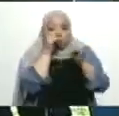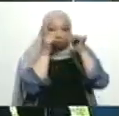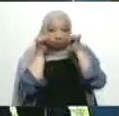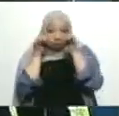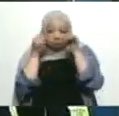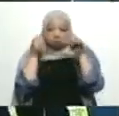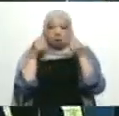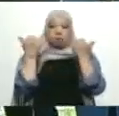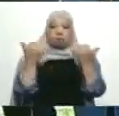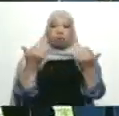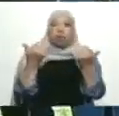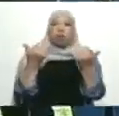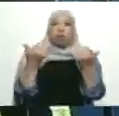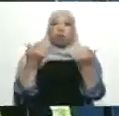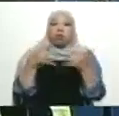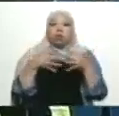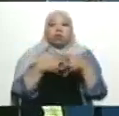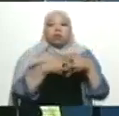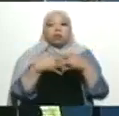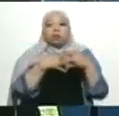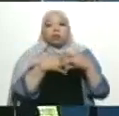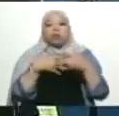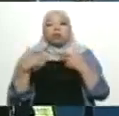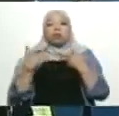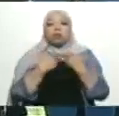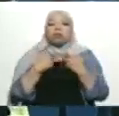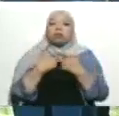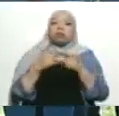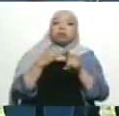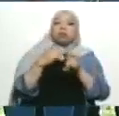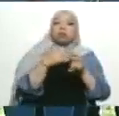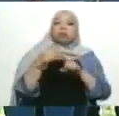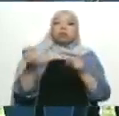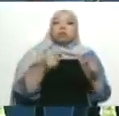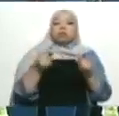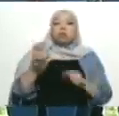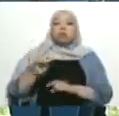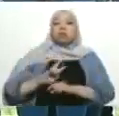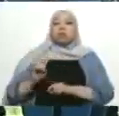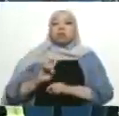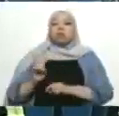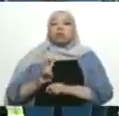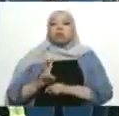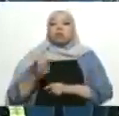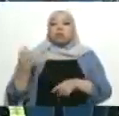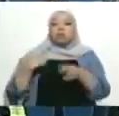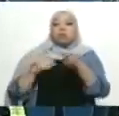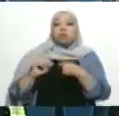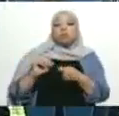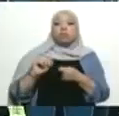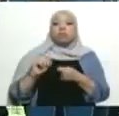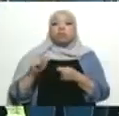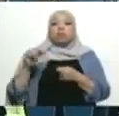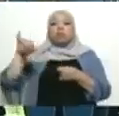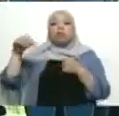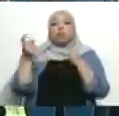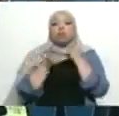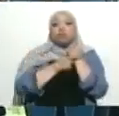montado. El imperialismo se las está jugando para invadir a nuestra patria. Mandaron al títere de Almagro,